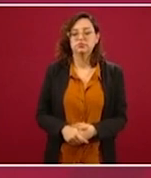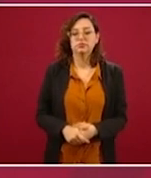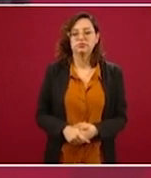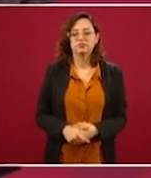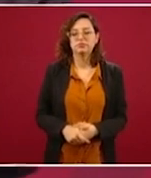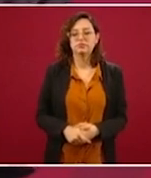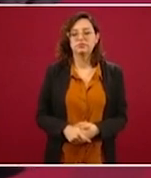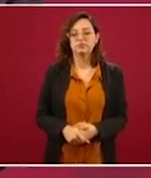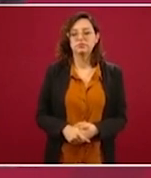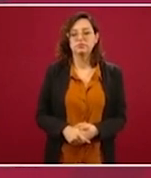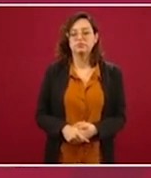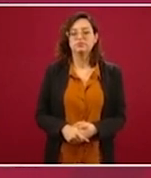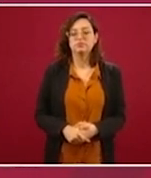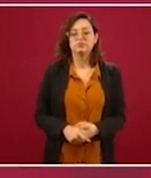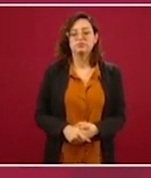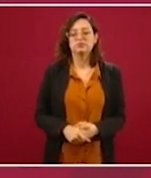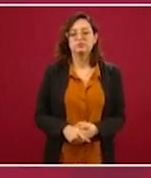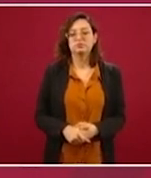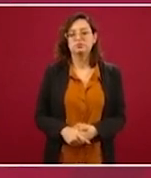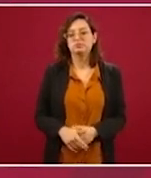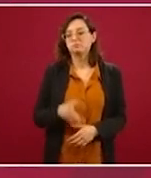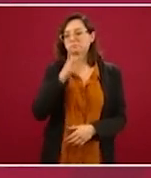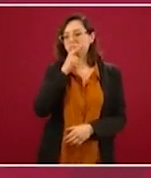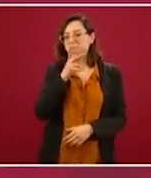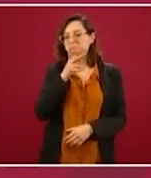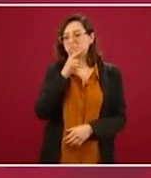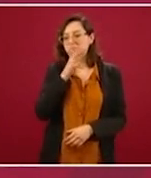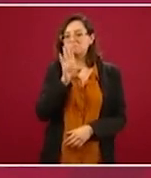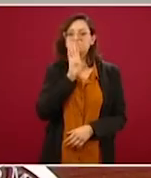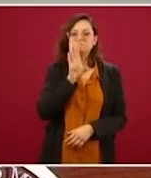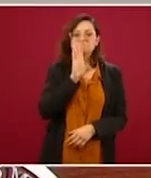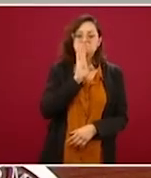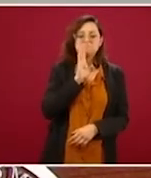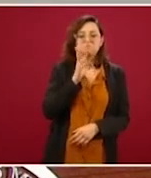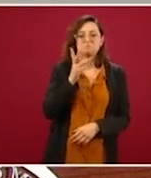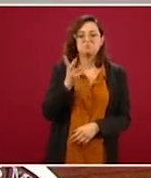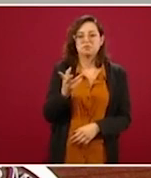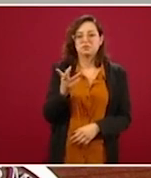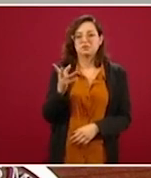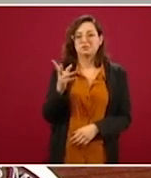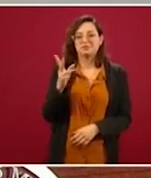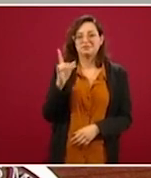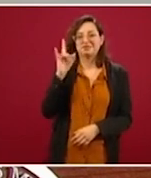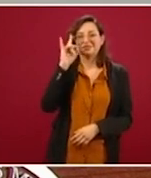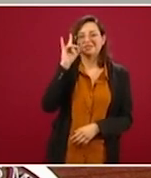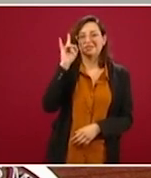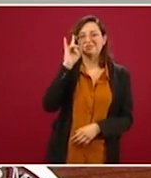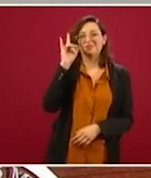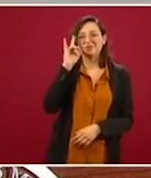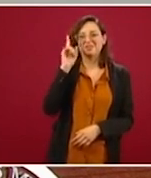La mamá, el papá del diablo,